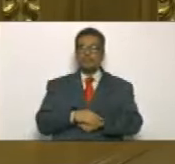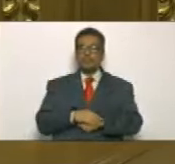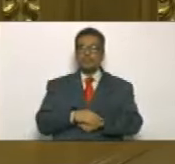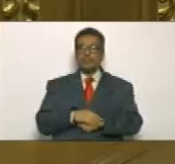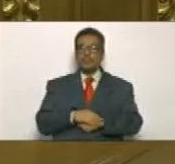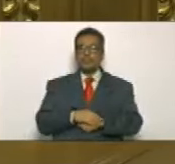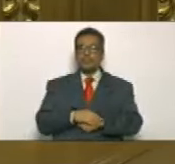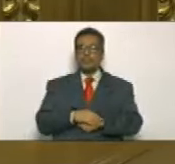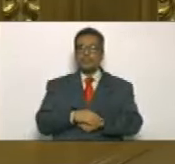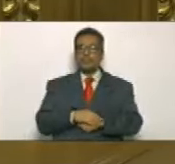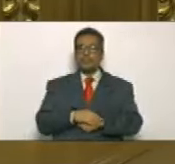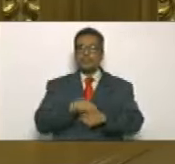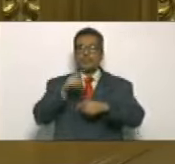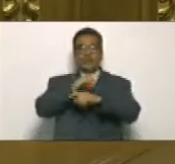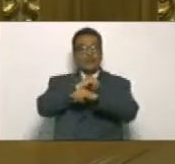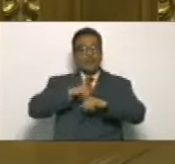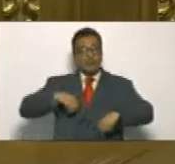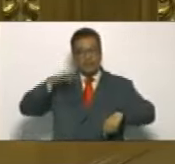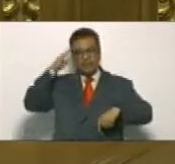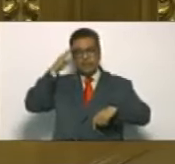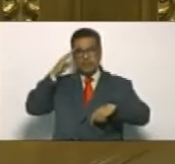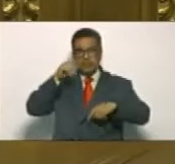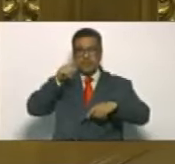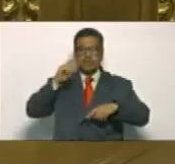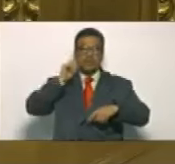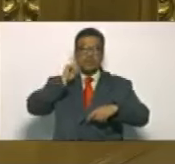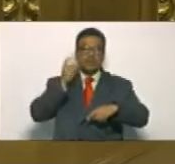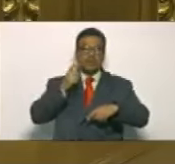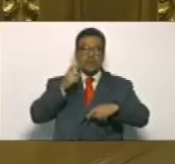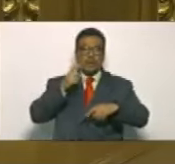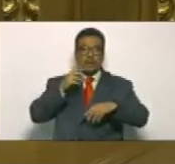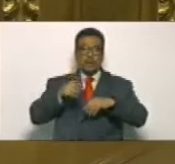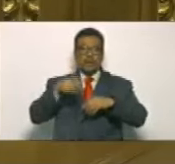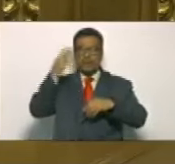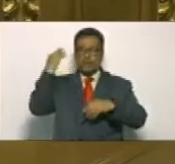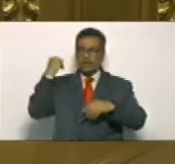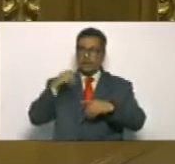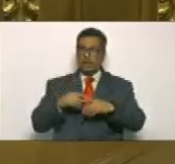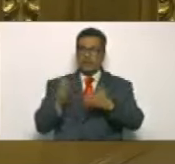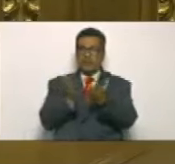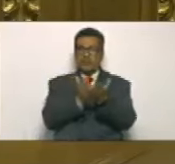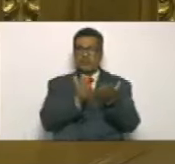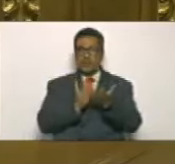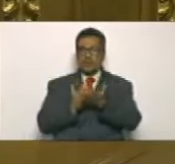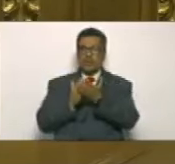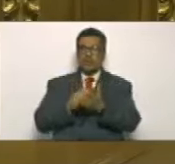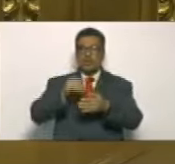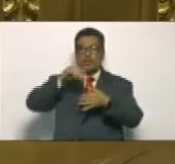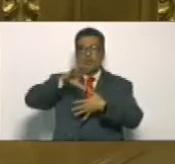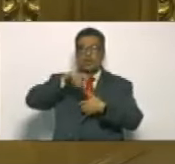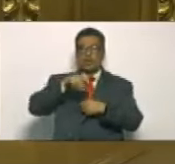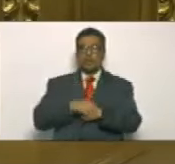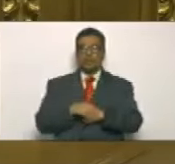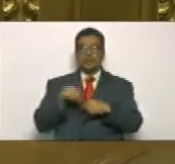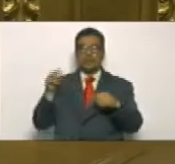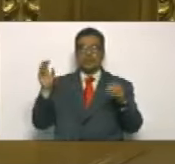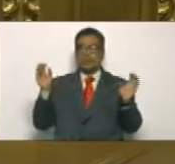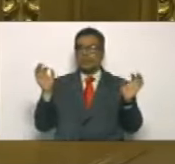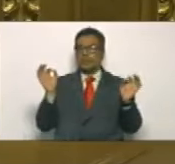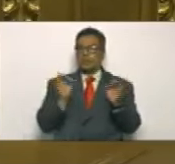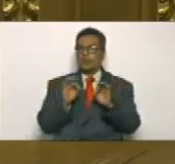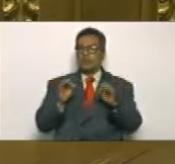allí donde los viejos formatos de las escuelas de las Américas no